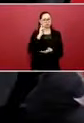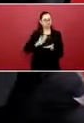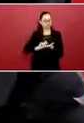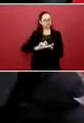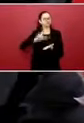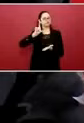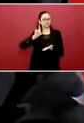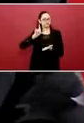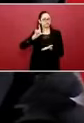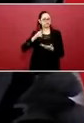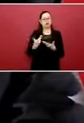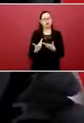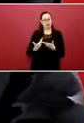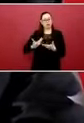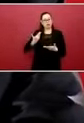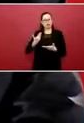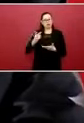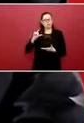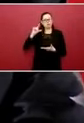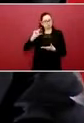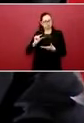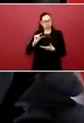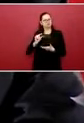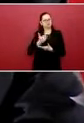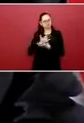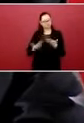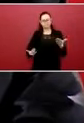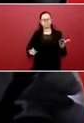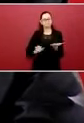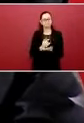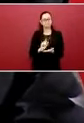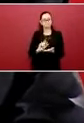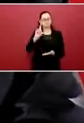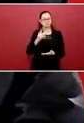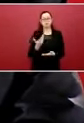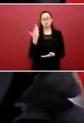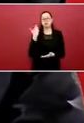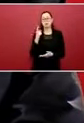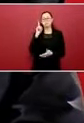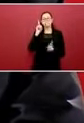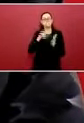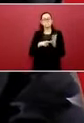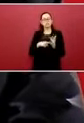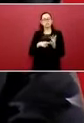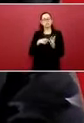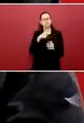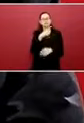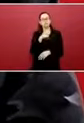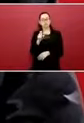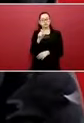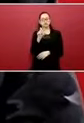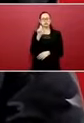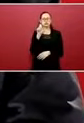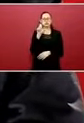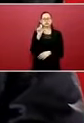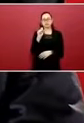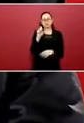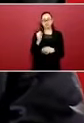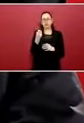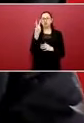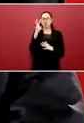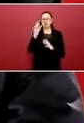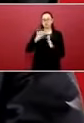de lo que se entregaba el año pasado. Eran 1.160 pesos cada dos meses, ahora